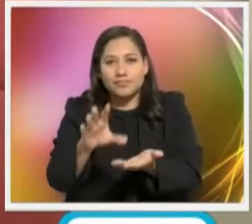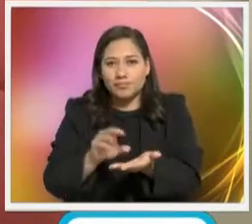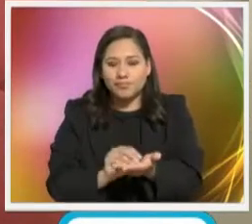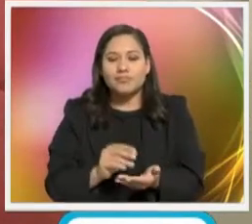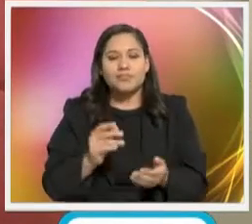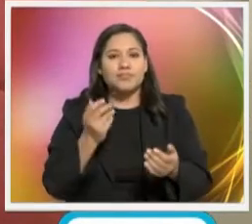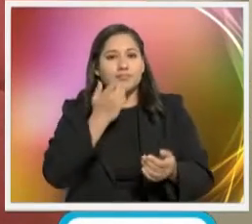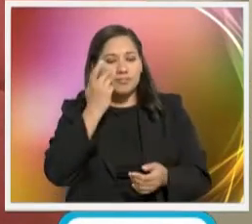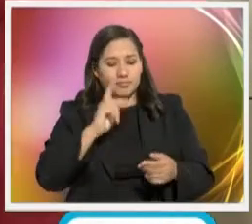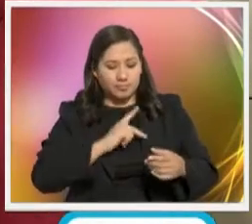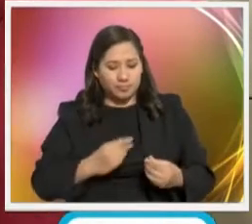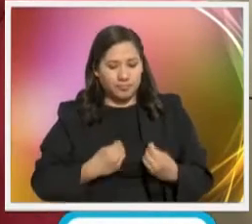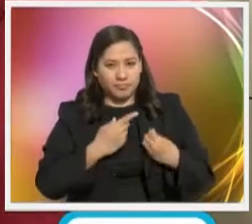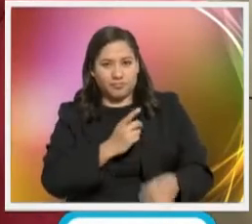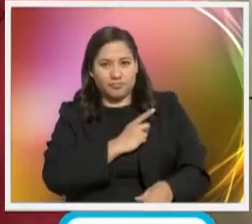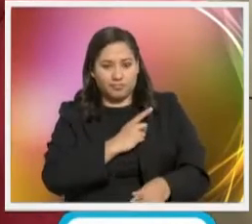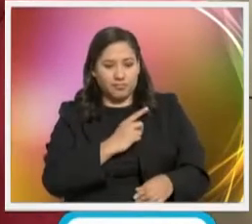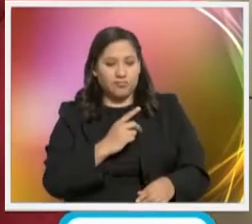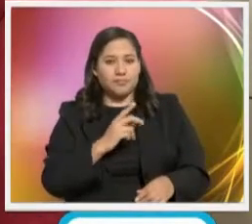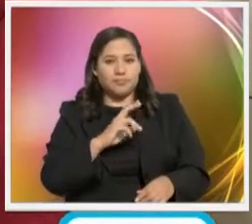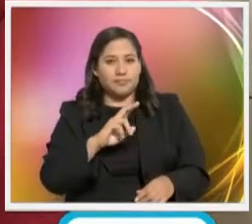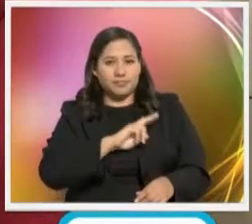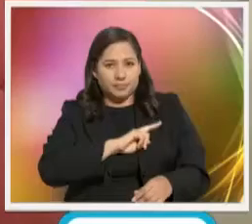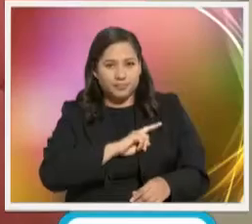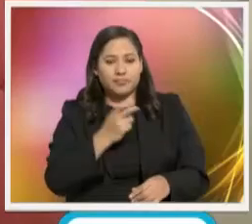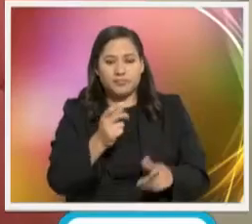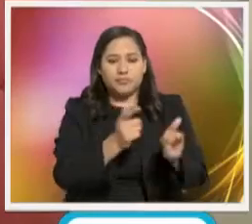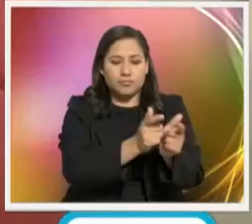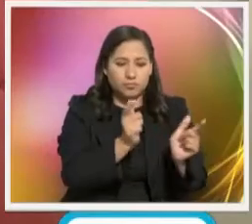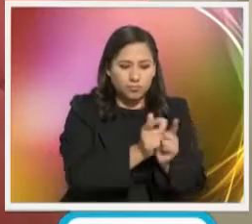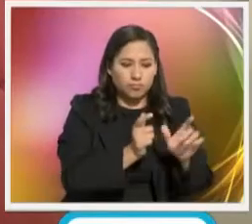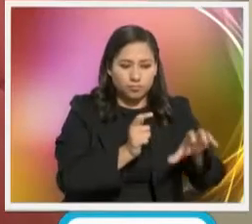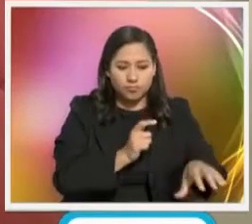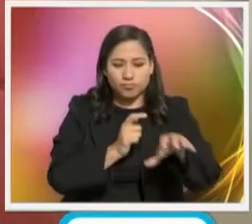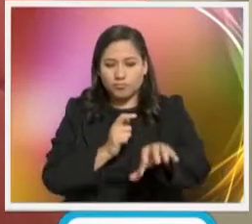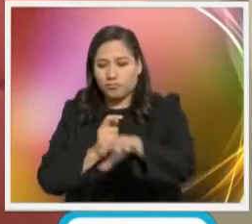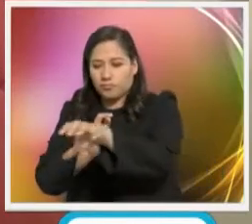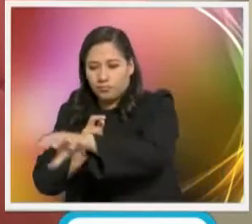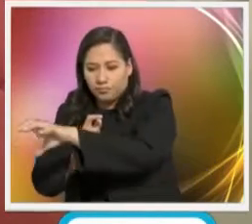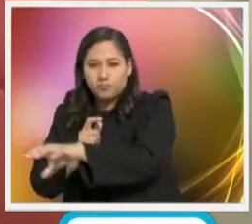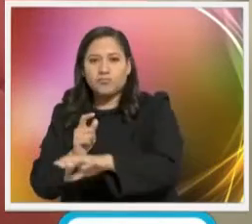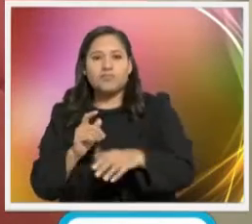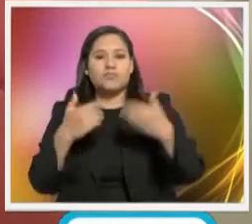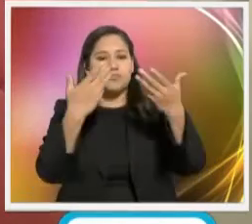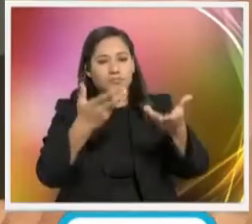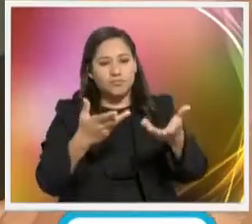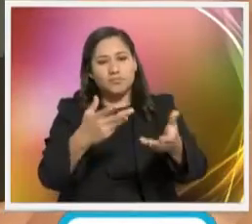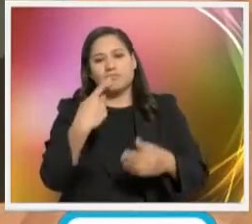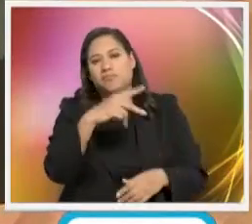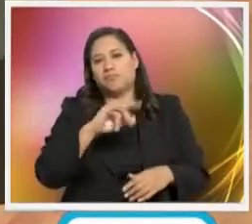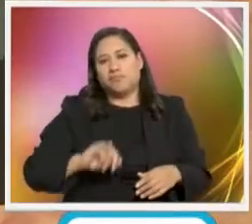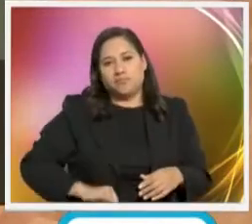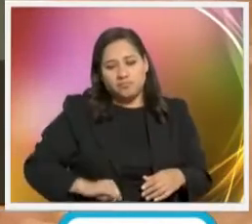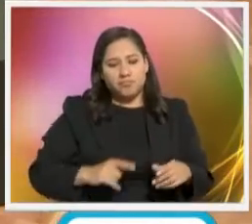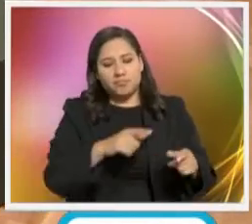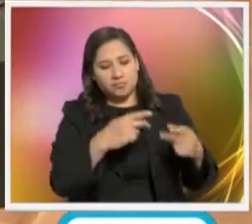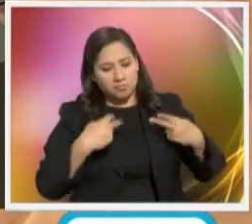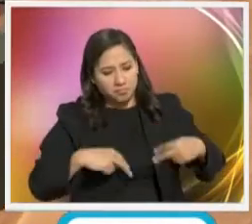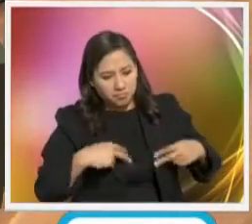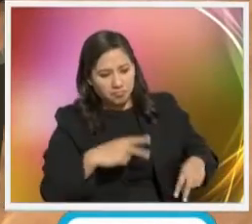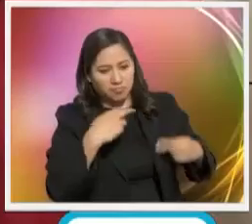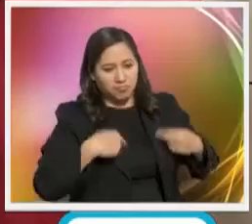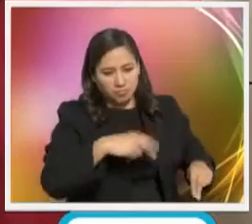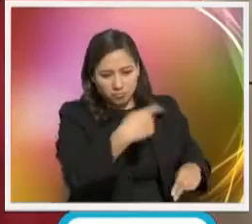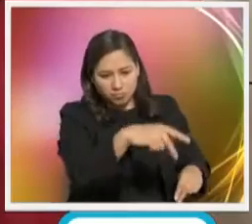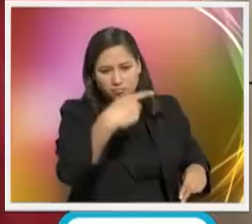una individualidad, ¿no? Entonces se crean también estas tribus urbanas por ciertos intereses, que si los que se visten de cierta forma, que